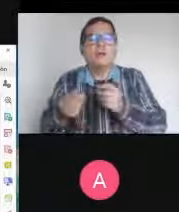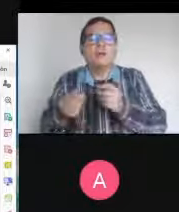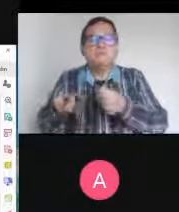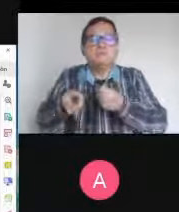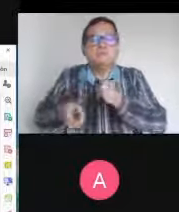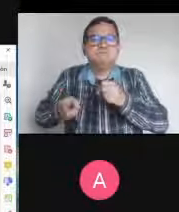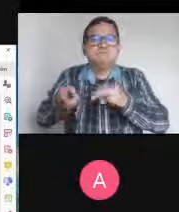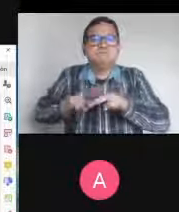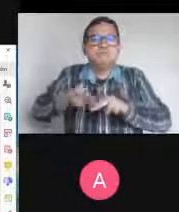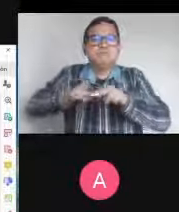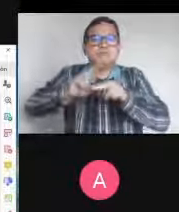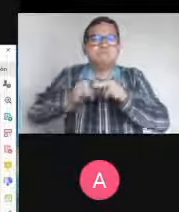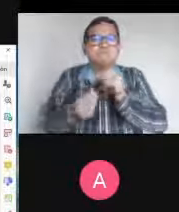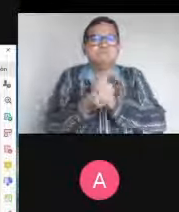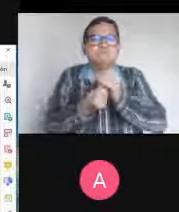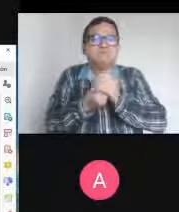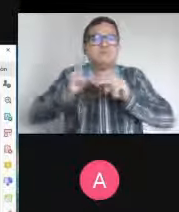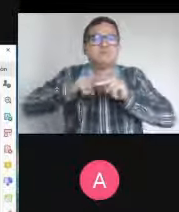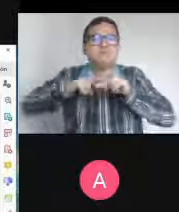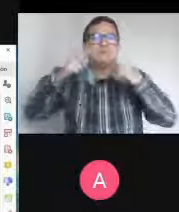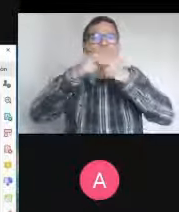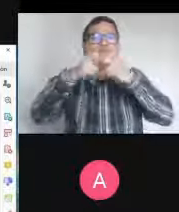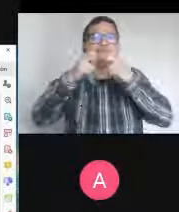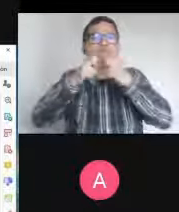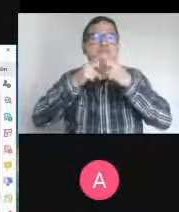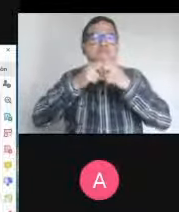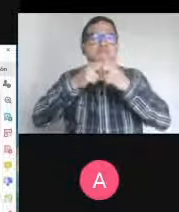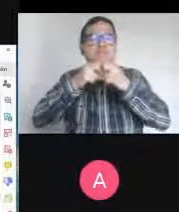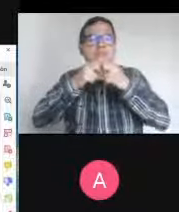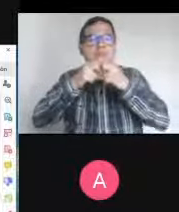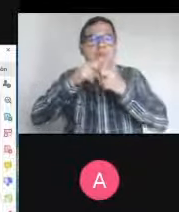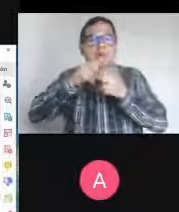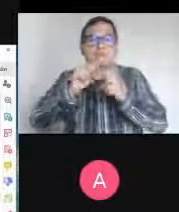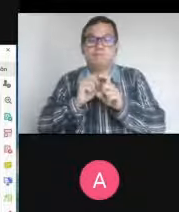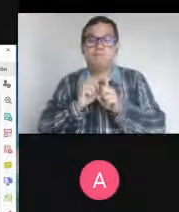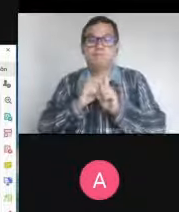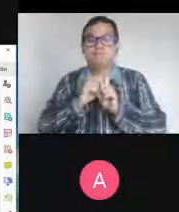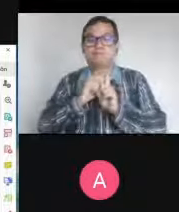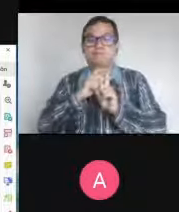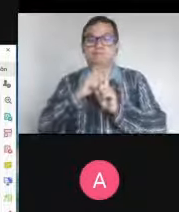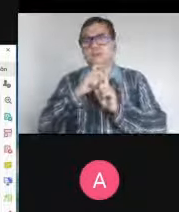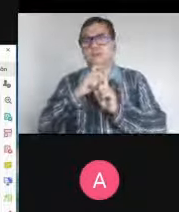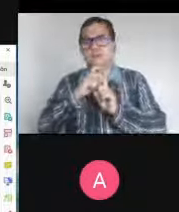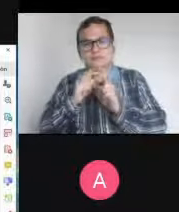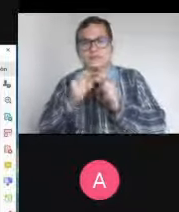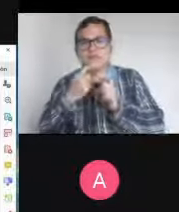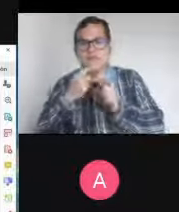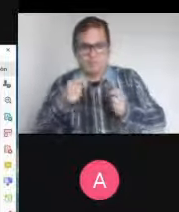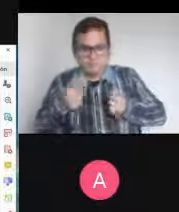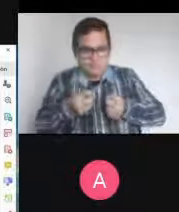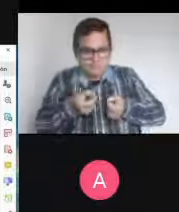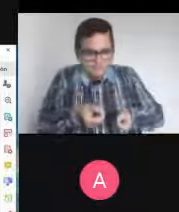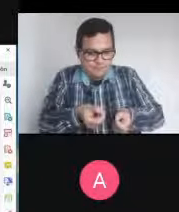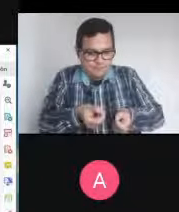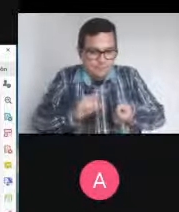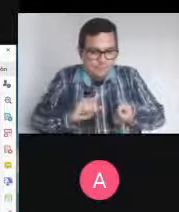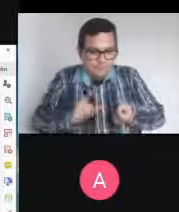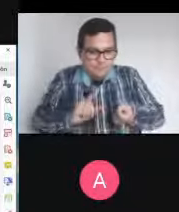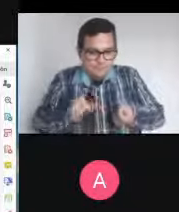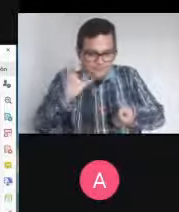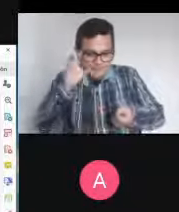condensador está cargado y utilizamos el multímetro, podemos ver la carga que almacena, entonces podríamos medir su